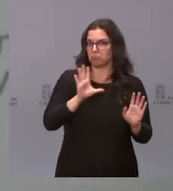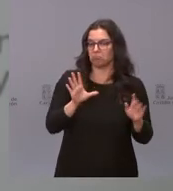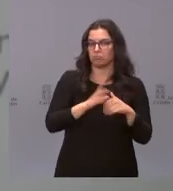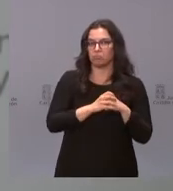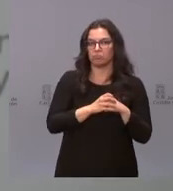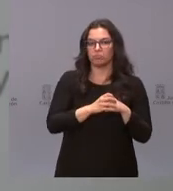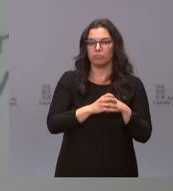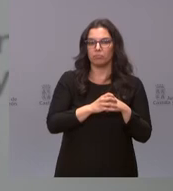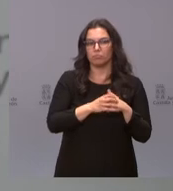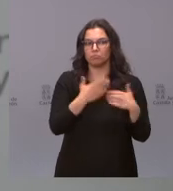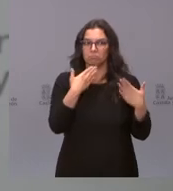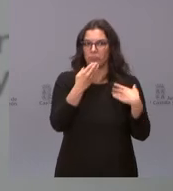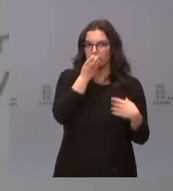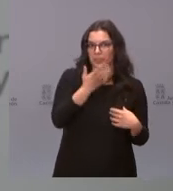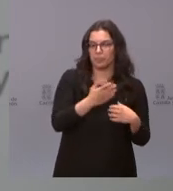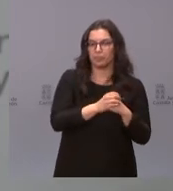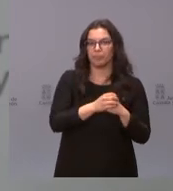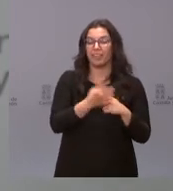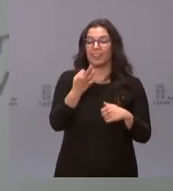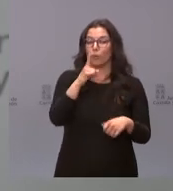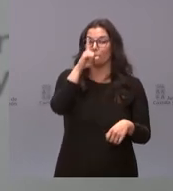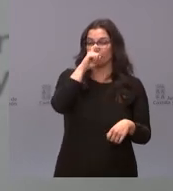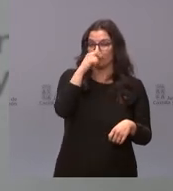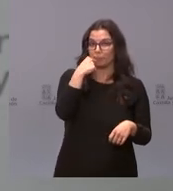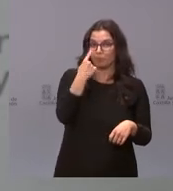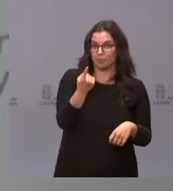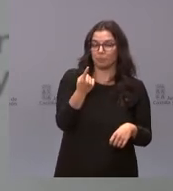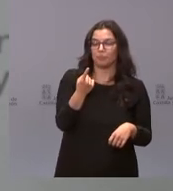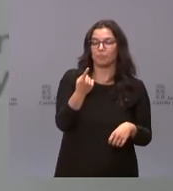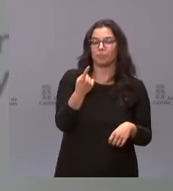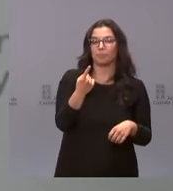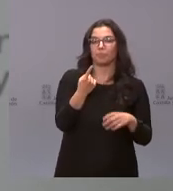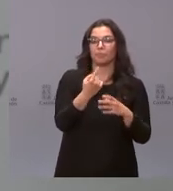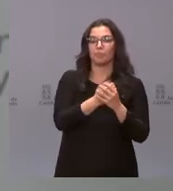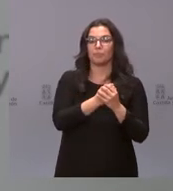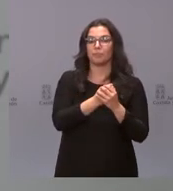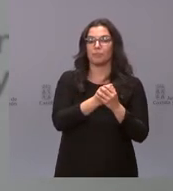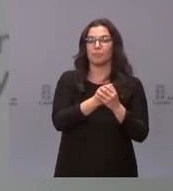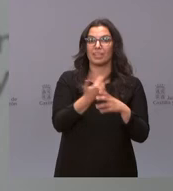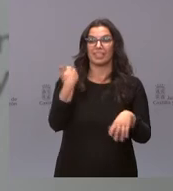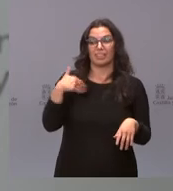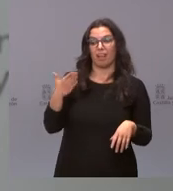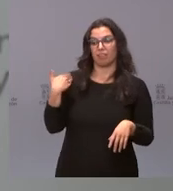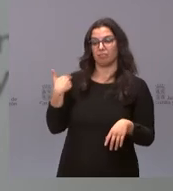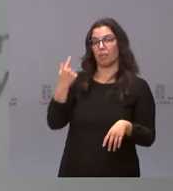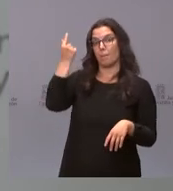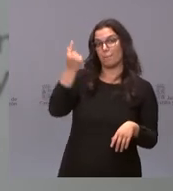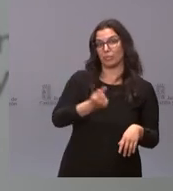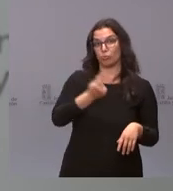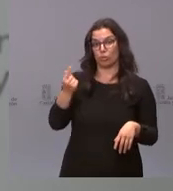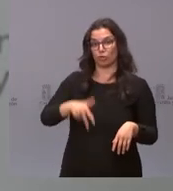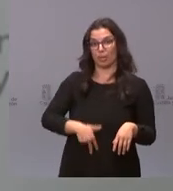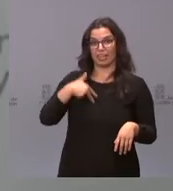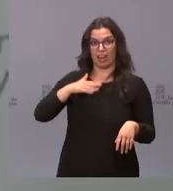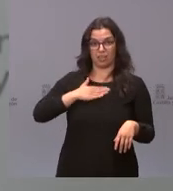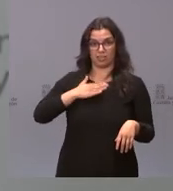han ido en buena línea tengo que recordar que ya los presupuestos generales de la comunidad